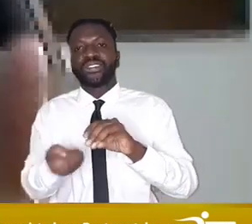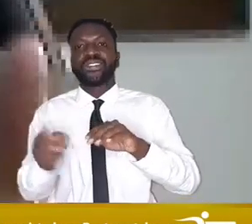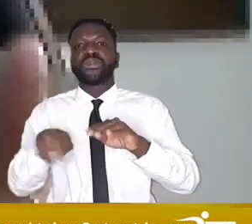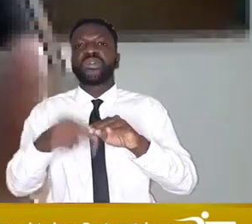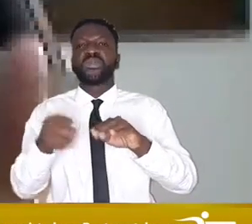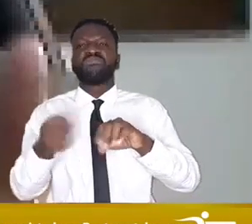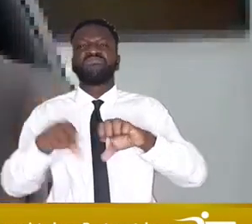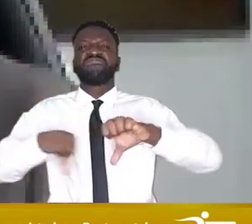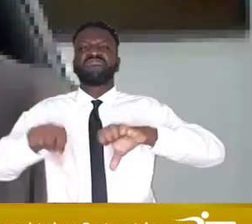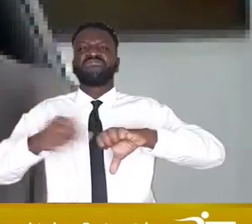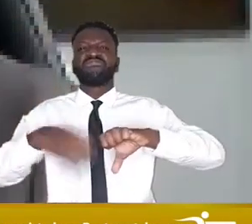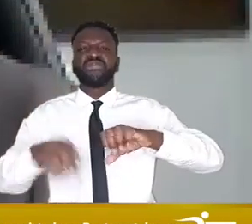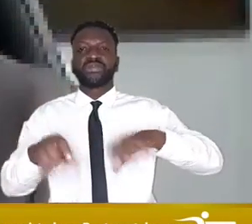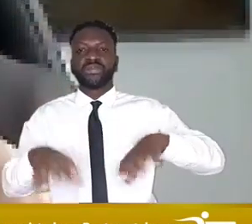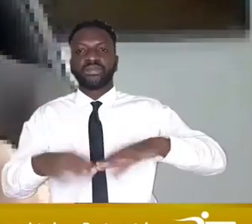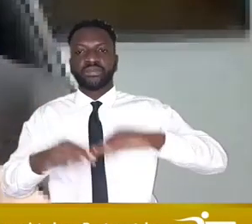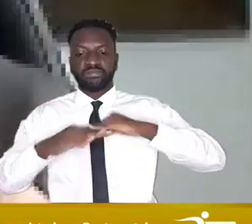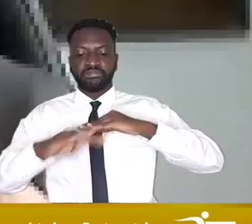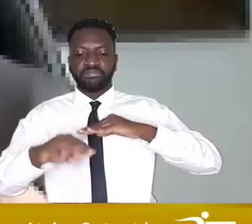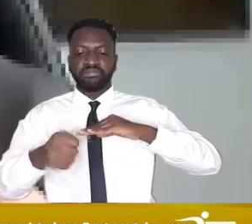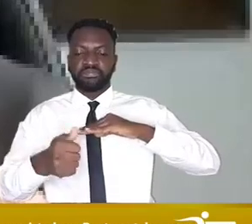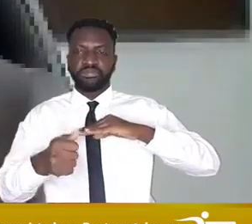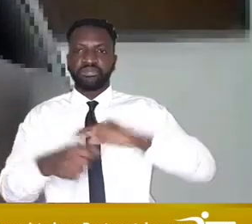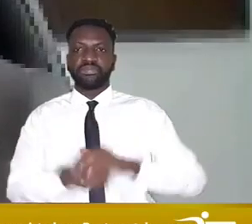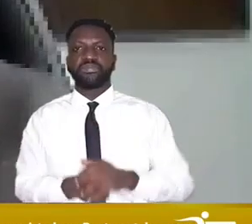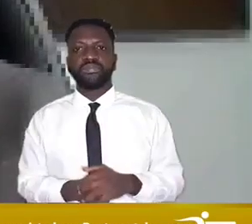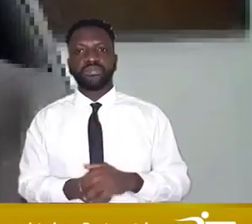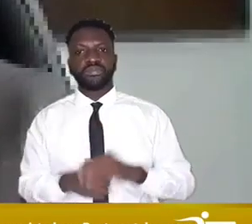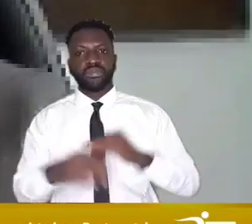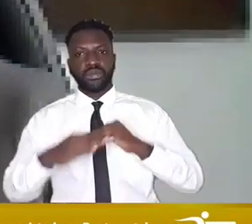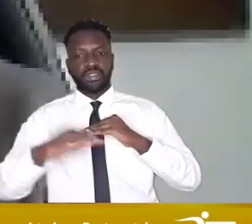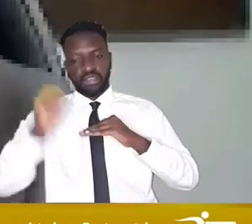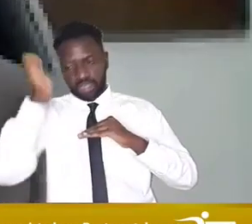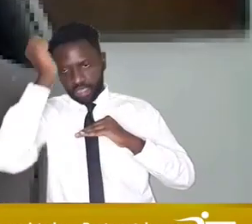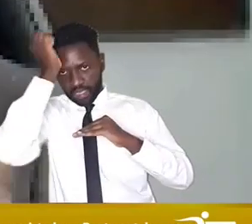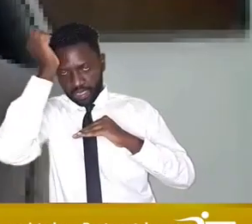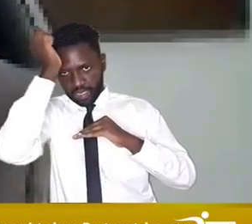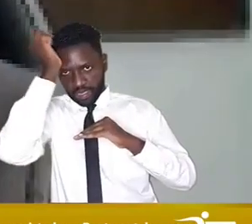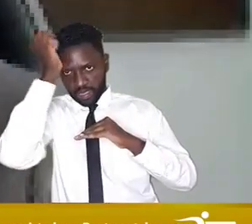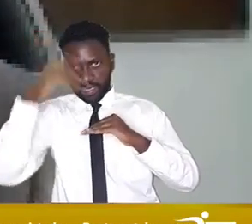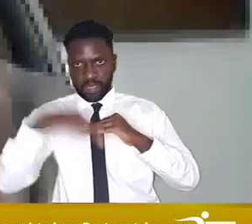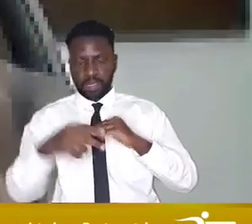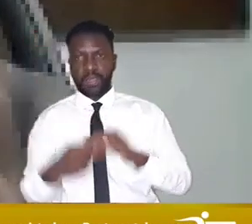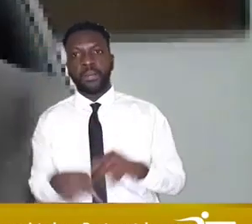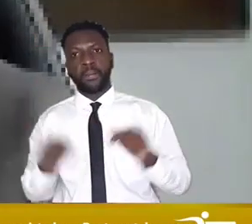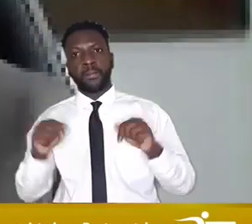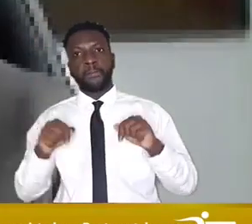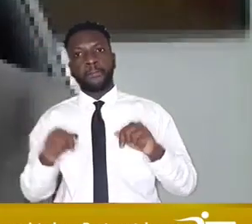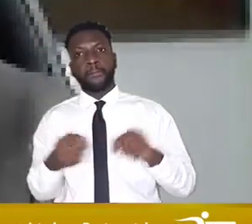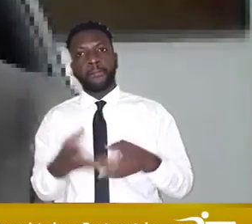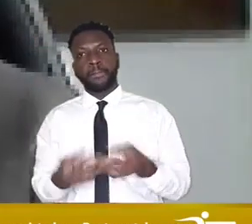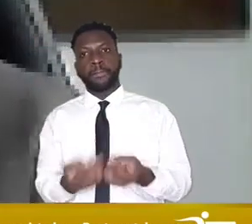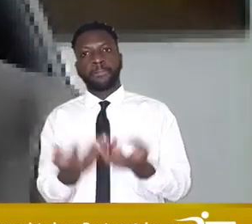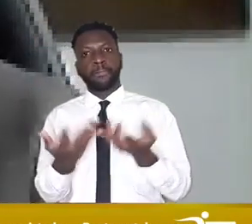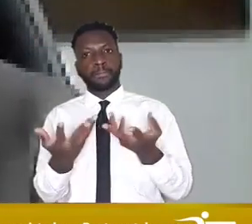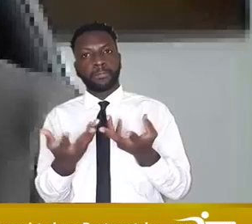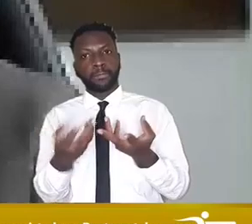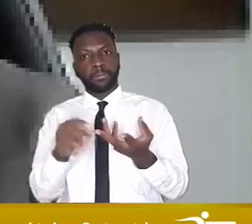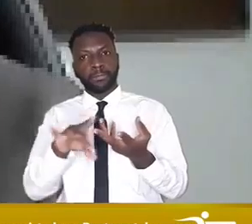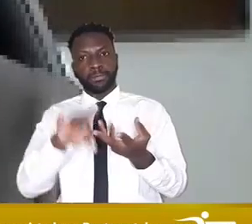en buen terreno. Sembró en terreno pedregoso. Hoy día se pueden recoger y quitar las